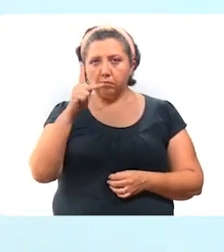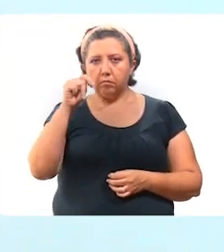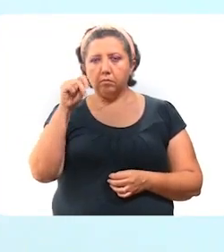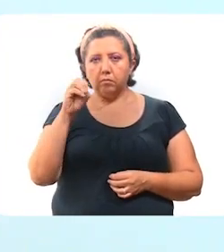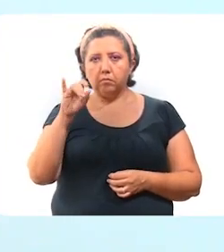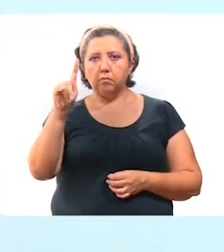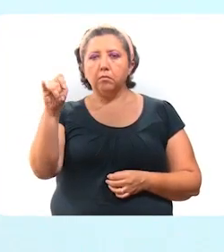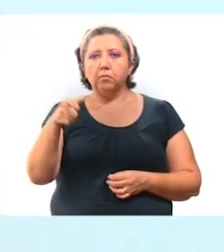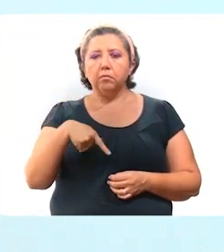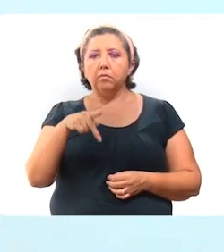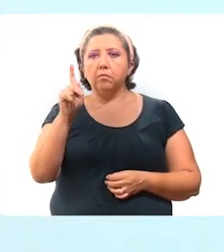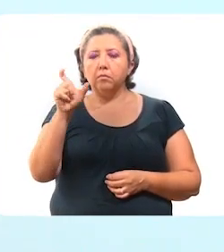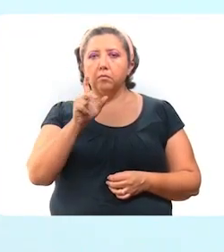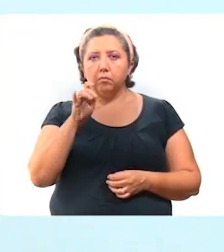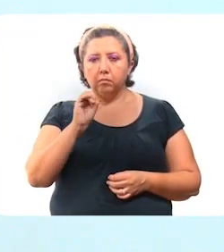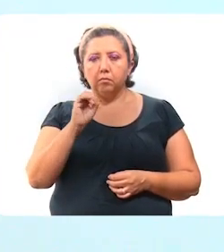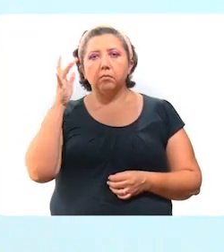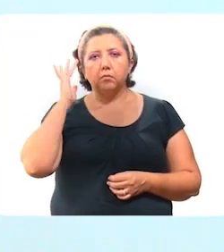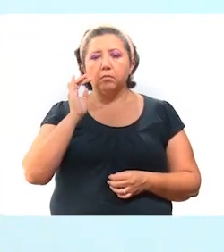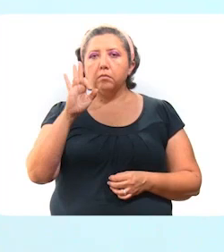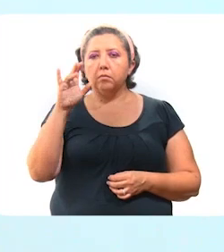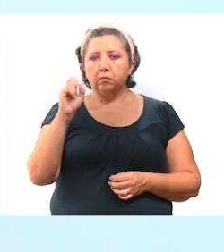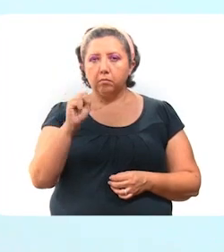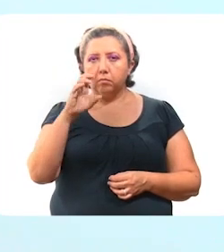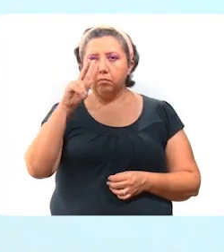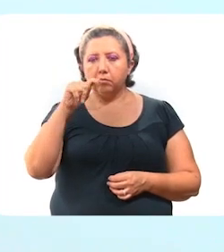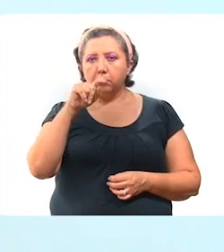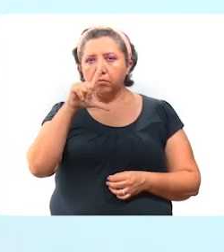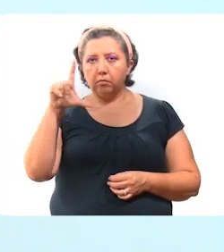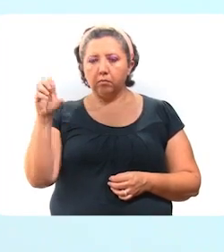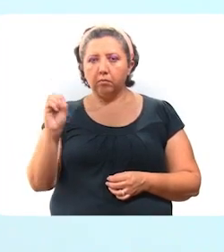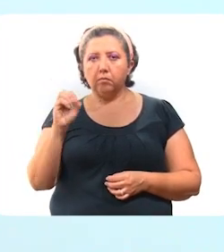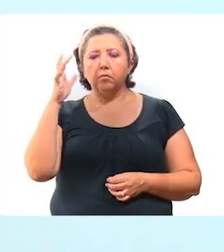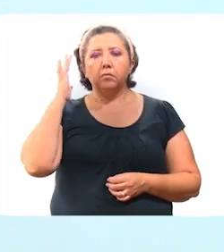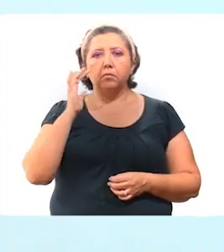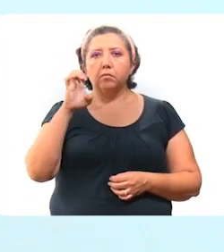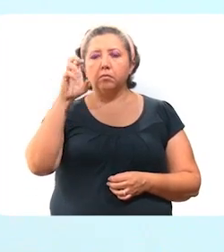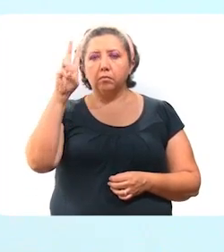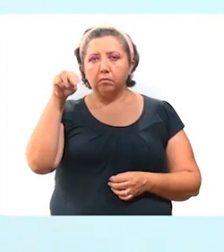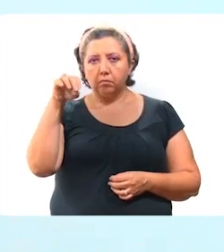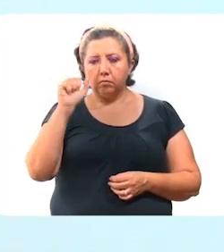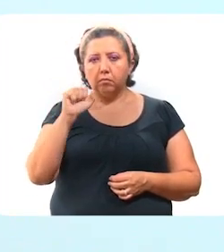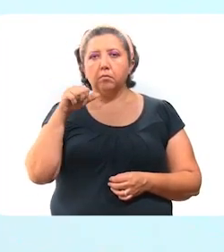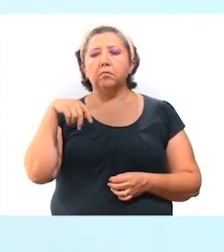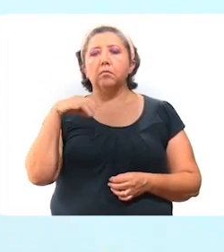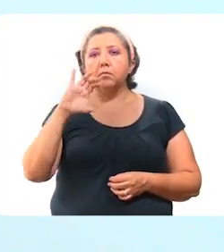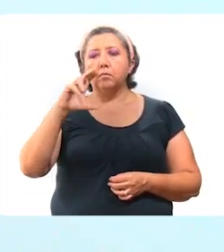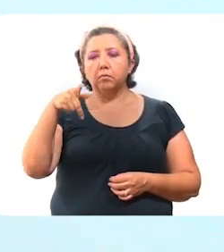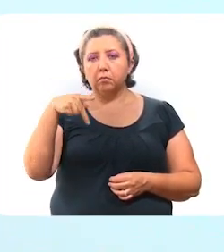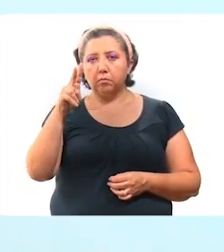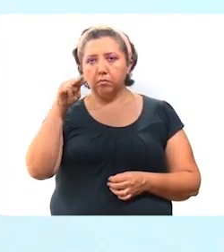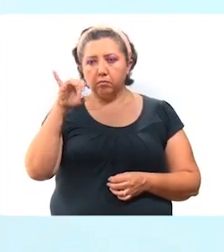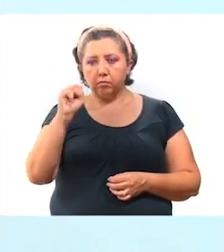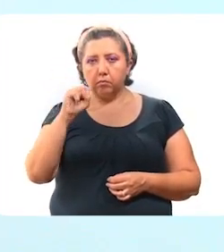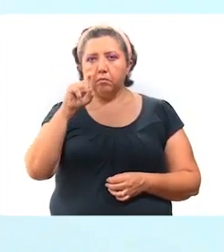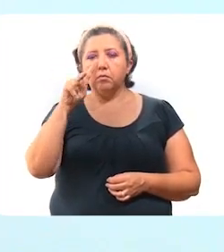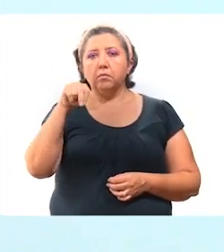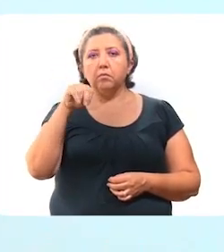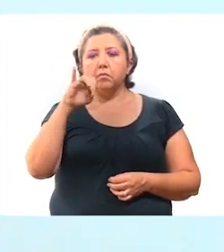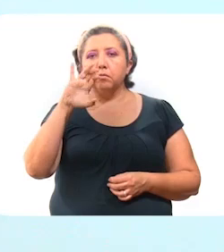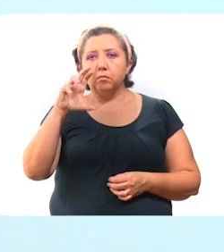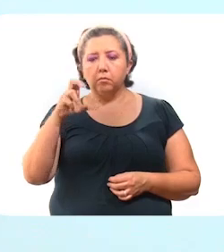Peto, Tixcocop, Río Lagartos, San Felipe, Cenotillo, Mocochá, Santa Elena, Yaxcucul, Chiquintzonot,